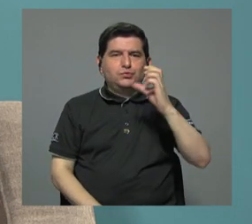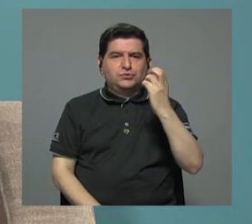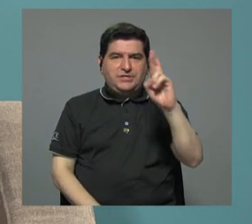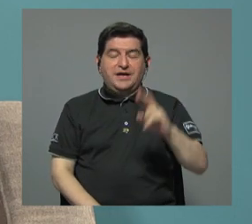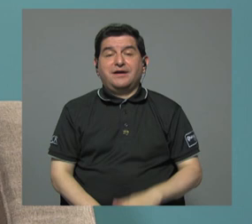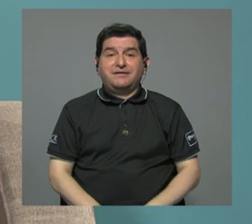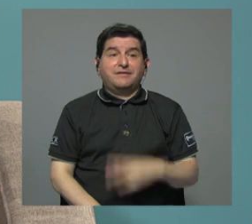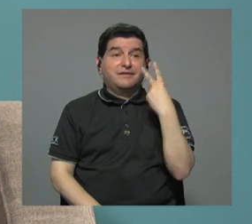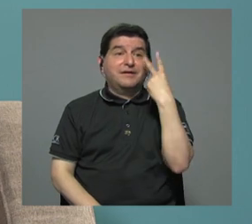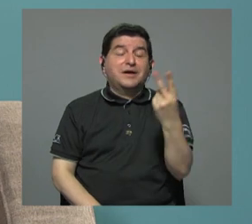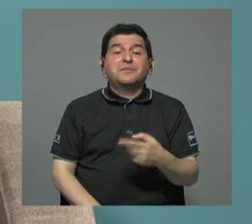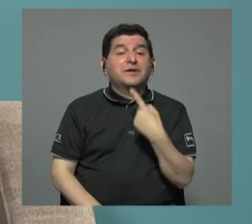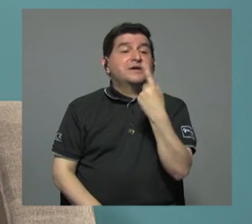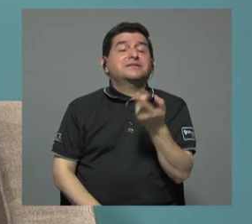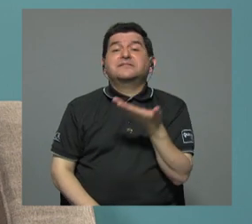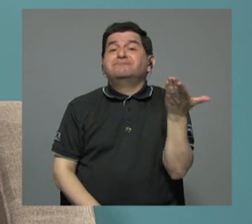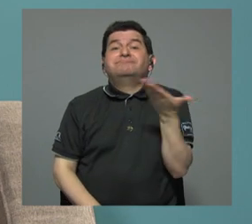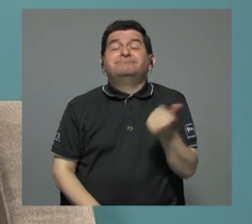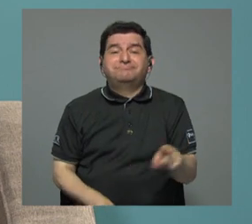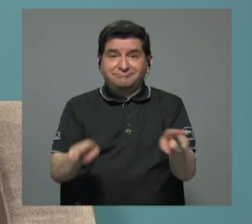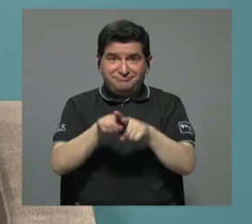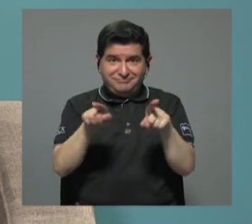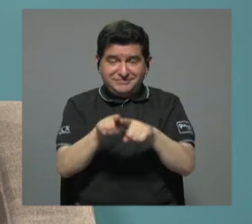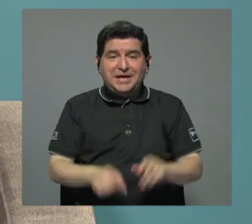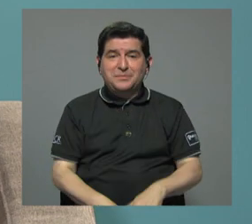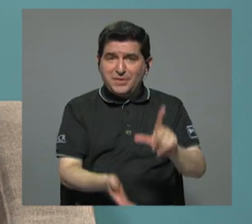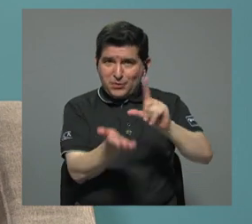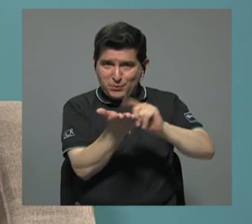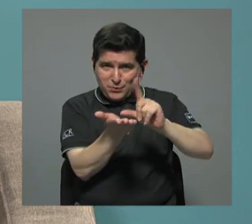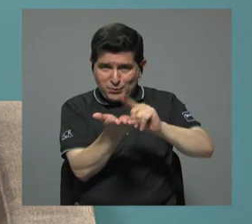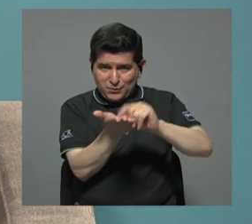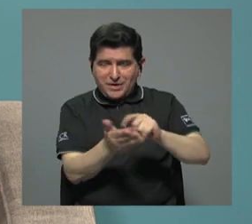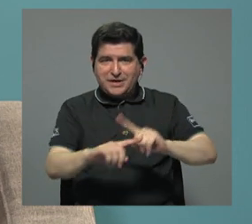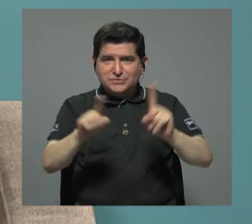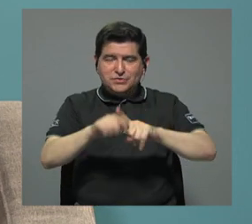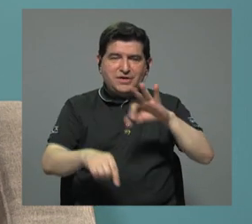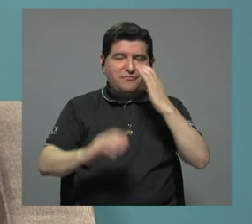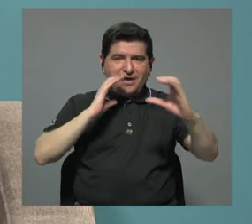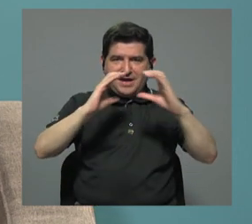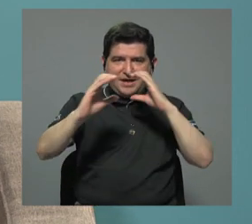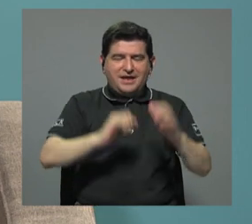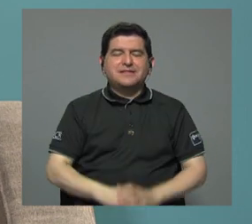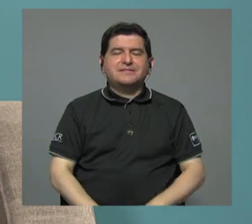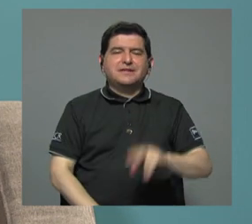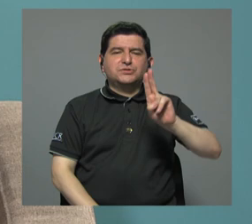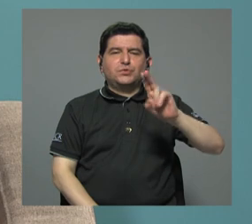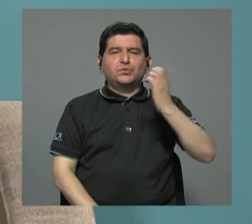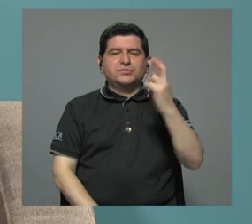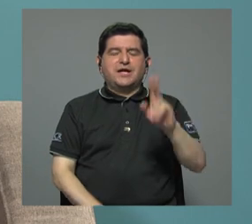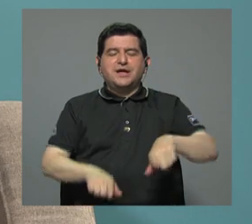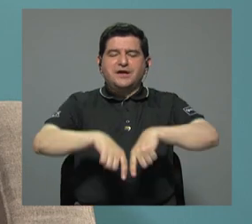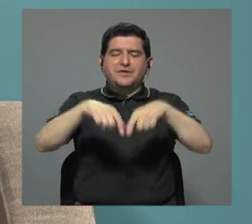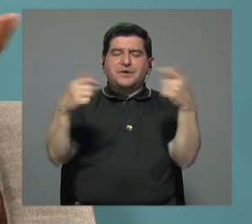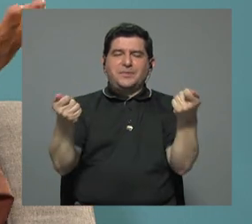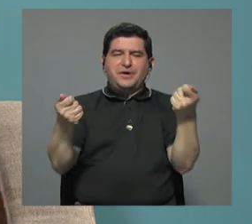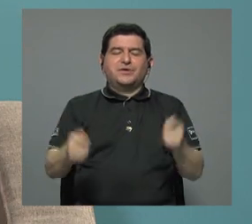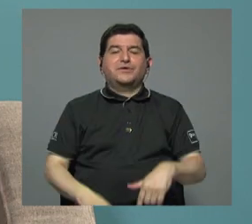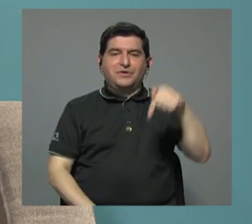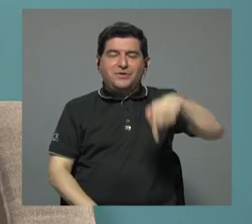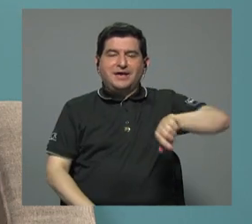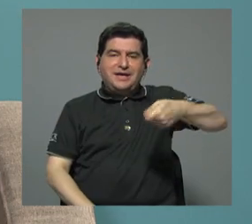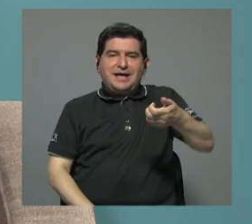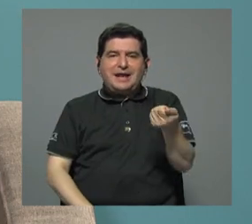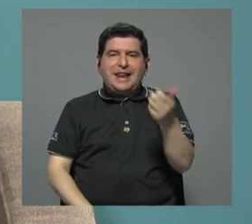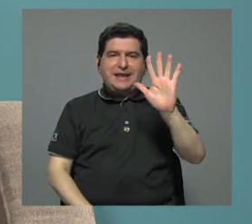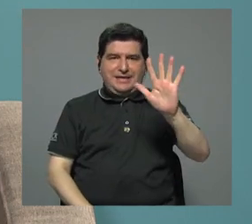veremos que nos dice y también tendremos publicación en los distintos medios de comunicación de la usr de semana de la universidad aquí canal